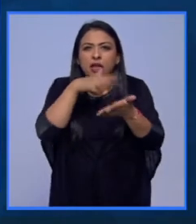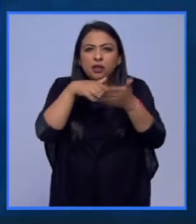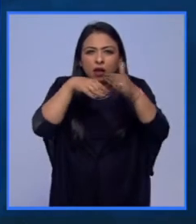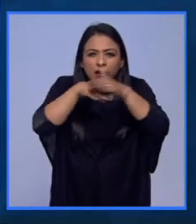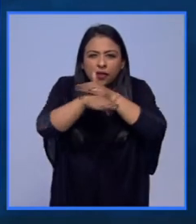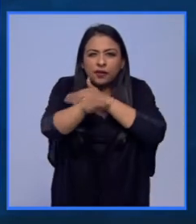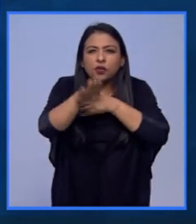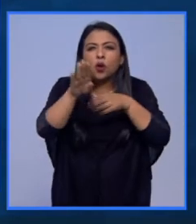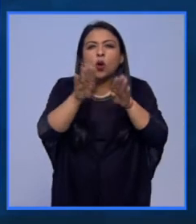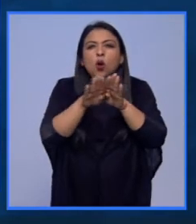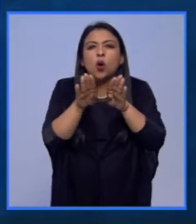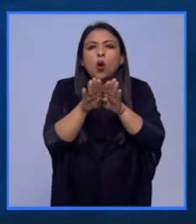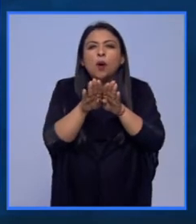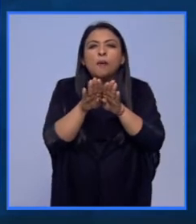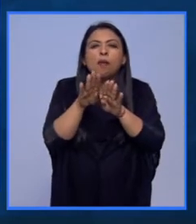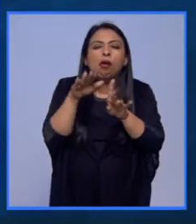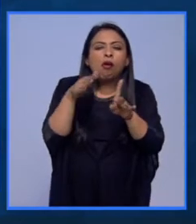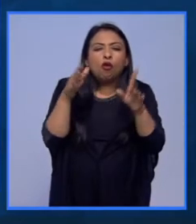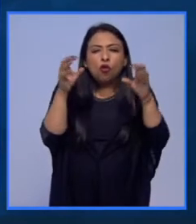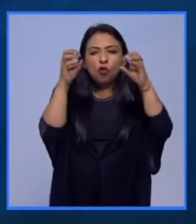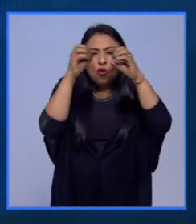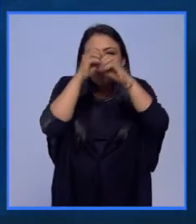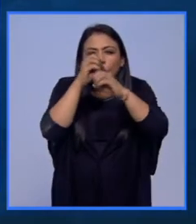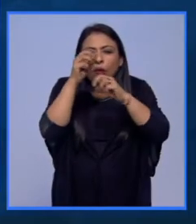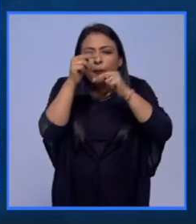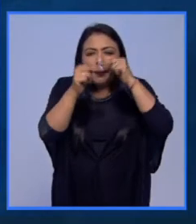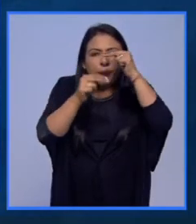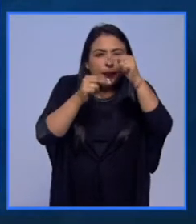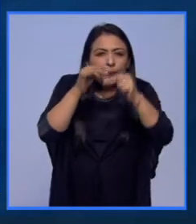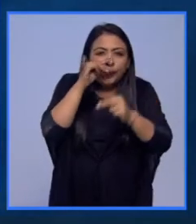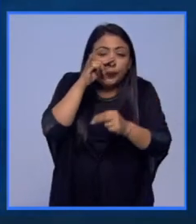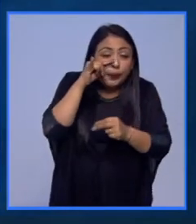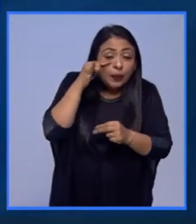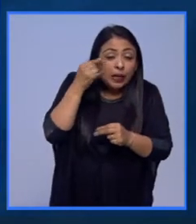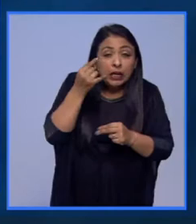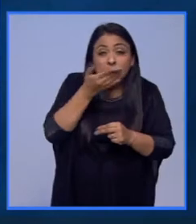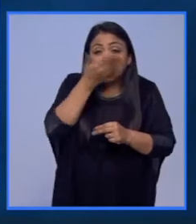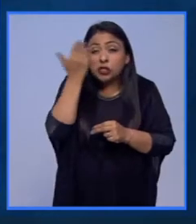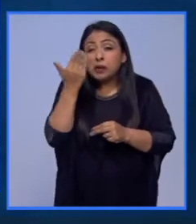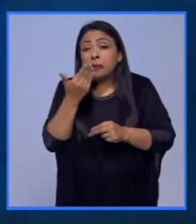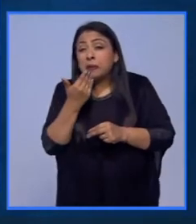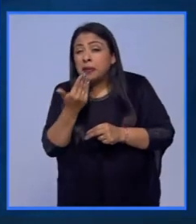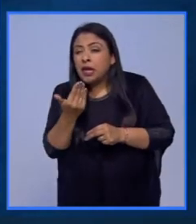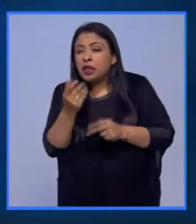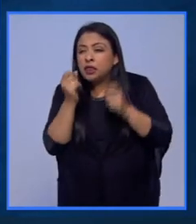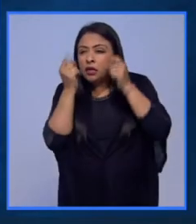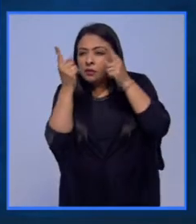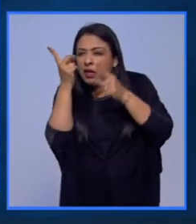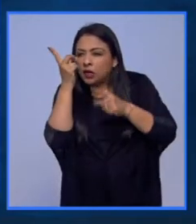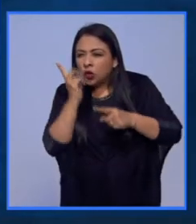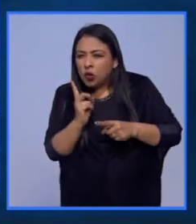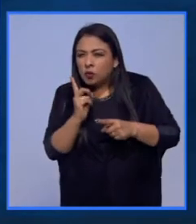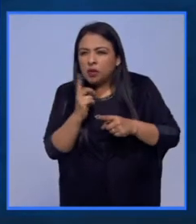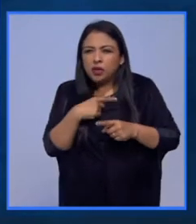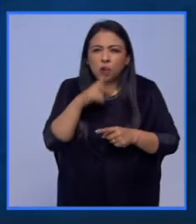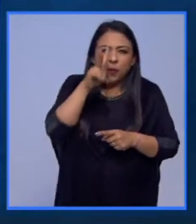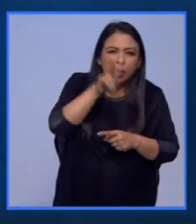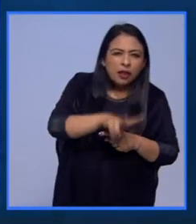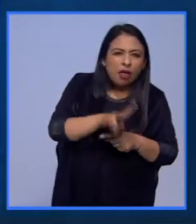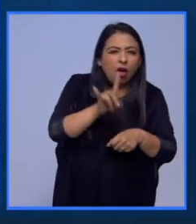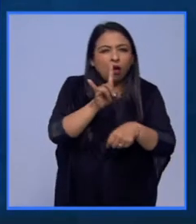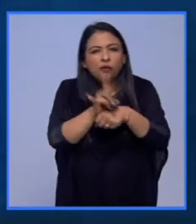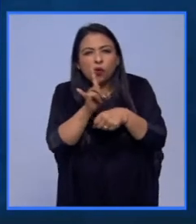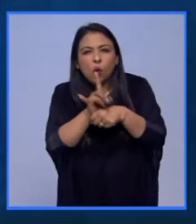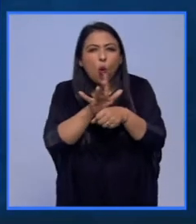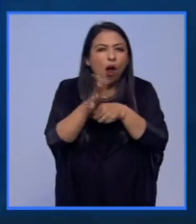terreno vago, neblinoso, donde no sabe nunca muy bien si está despierto o dormido, si es la realidad o la ficción,